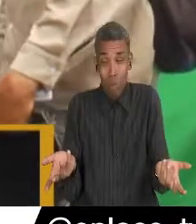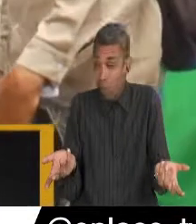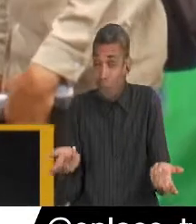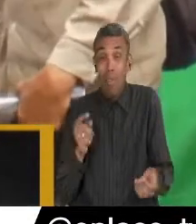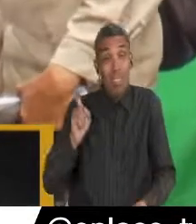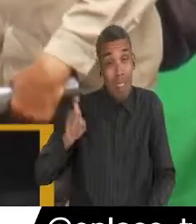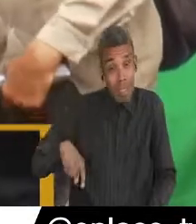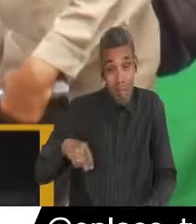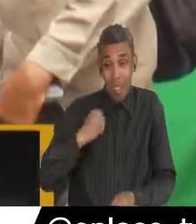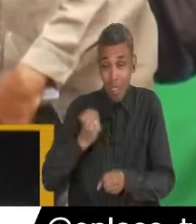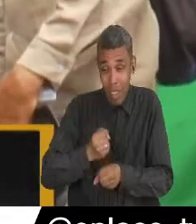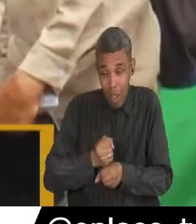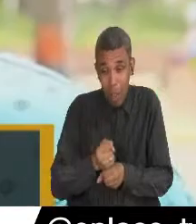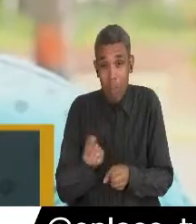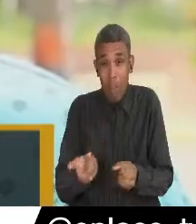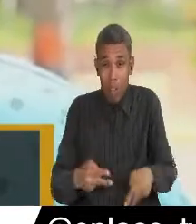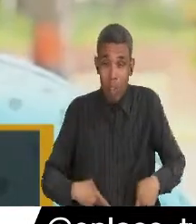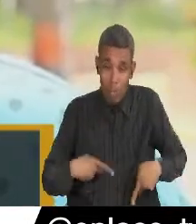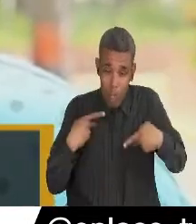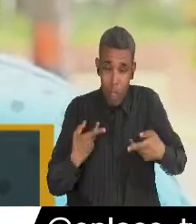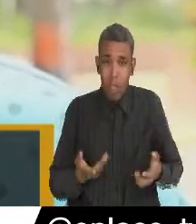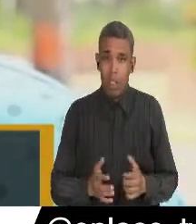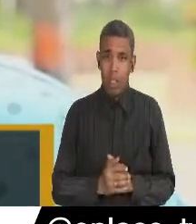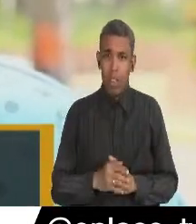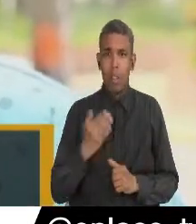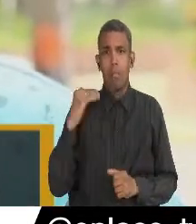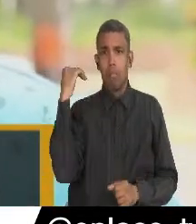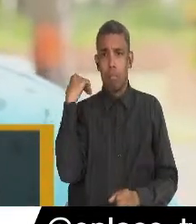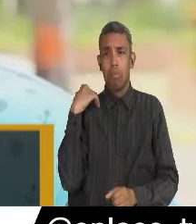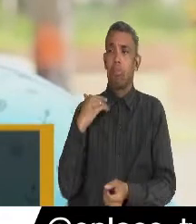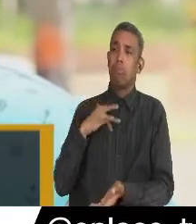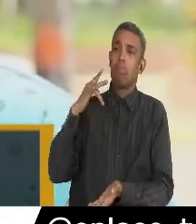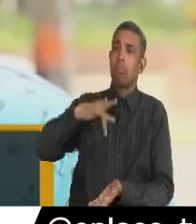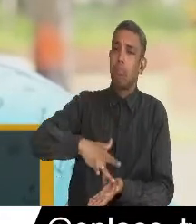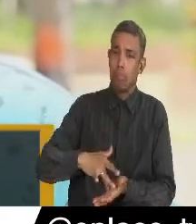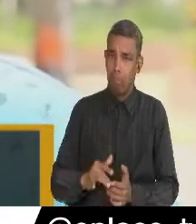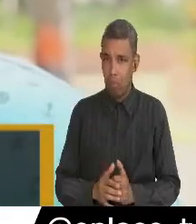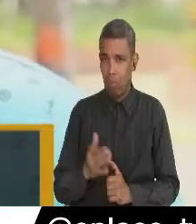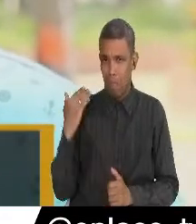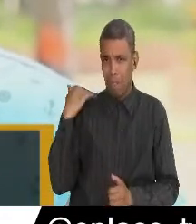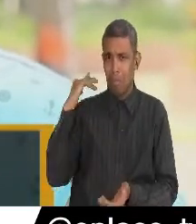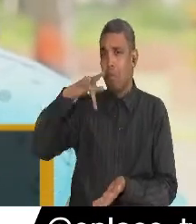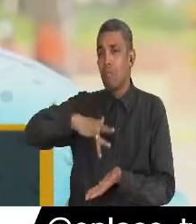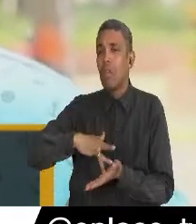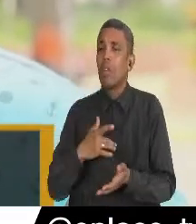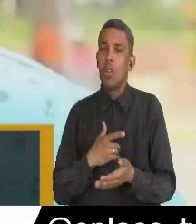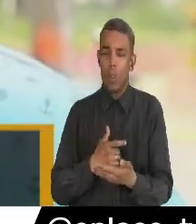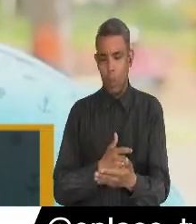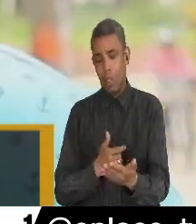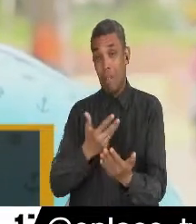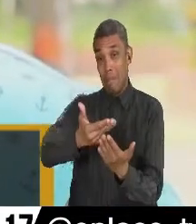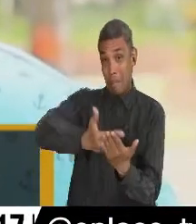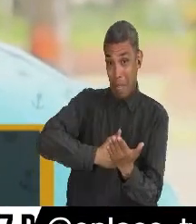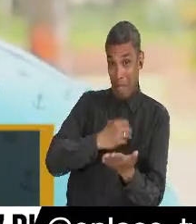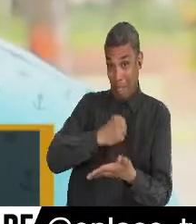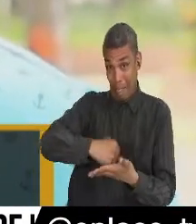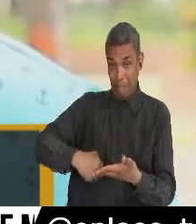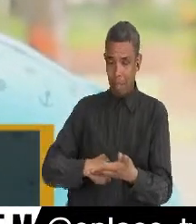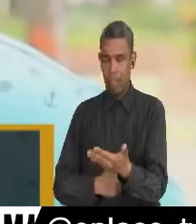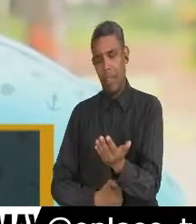me llamaron, me dijeron el salario que era, yo lo acepté. Y sé que conscientemente el salario